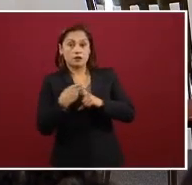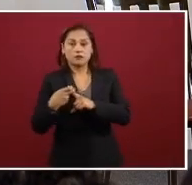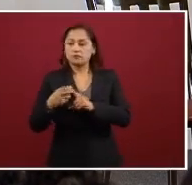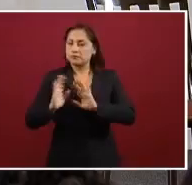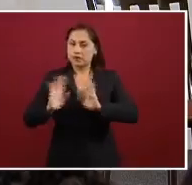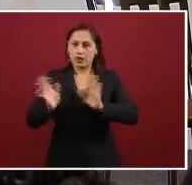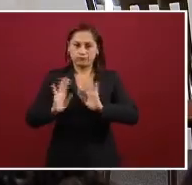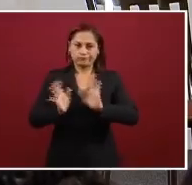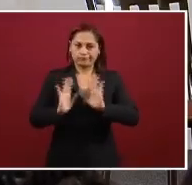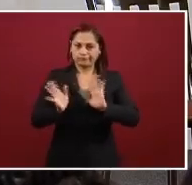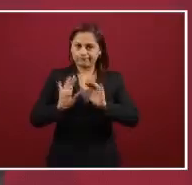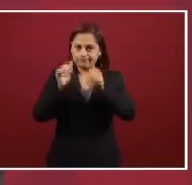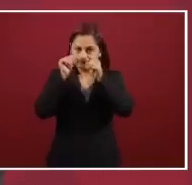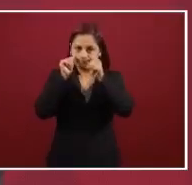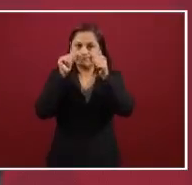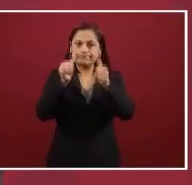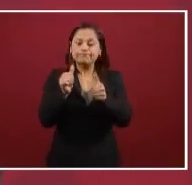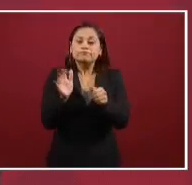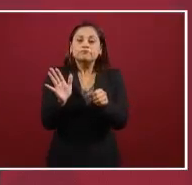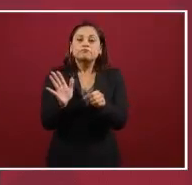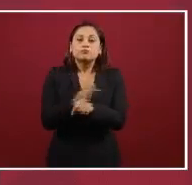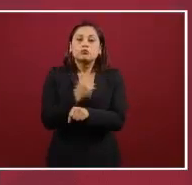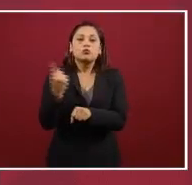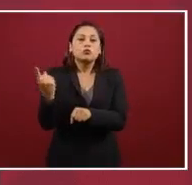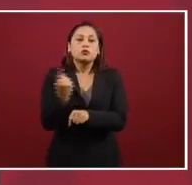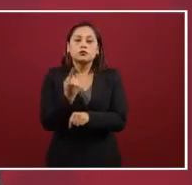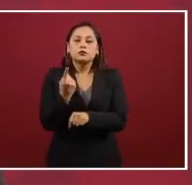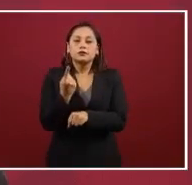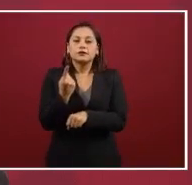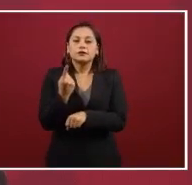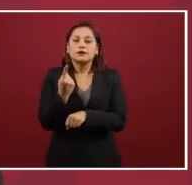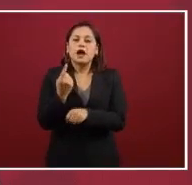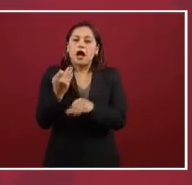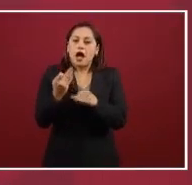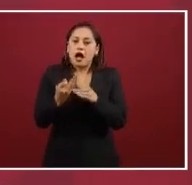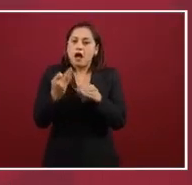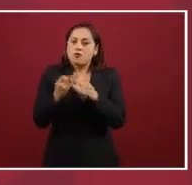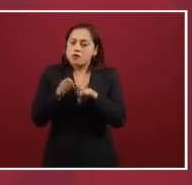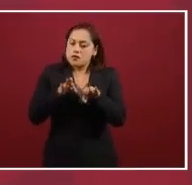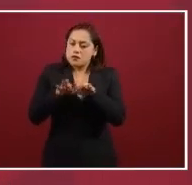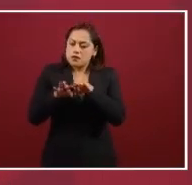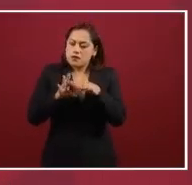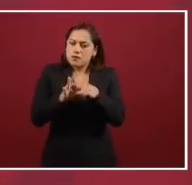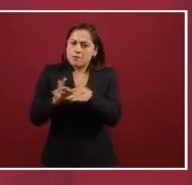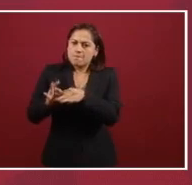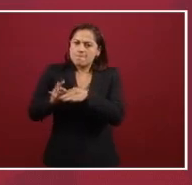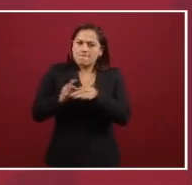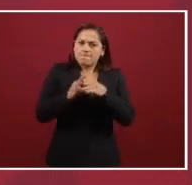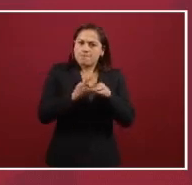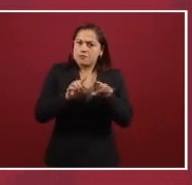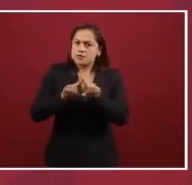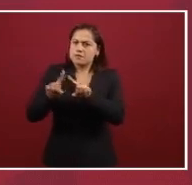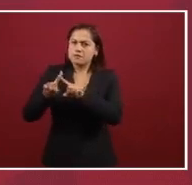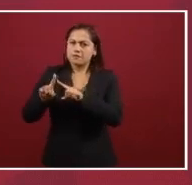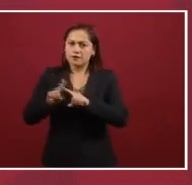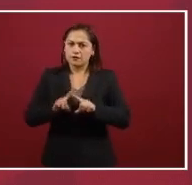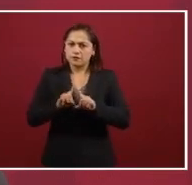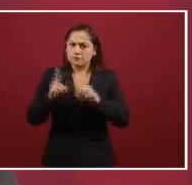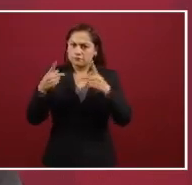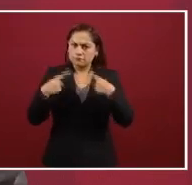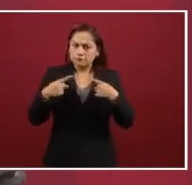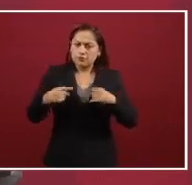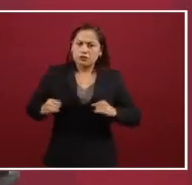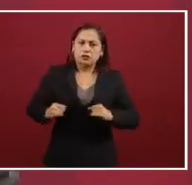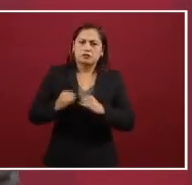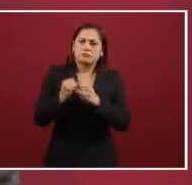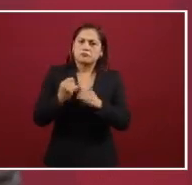a que tenemos una coordinación muy estrecha y el objetivo es proteger a estas personas. Precisamente